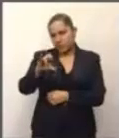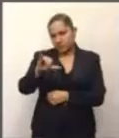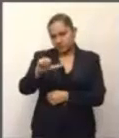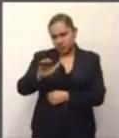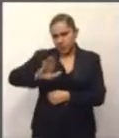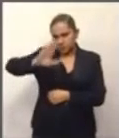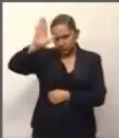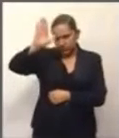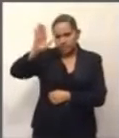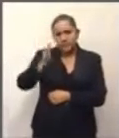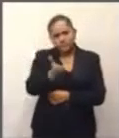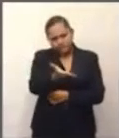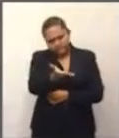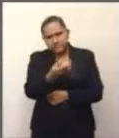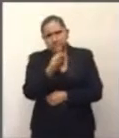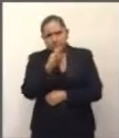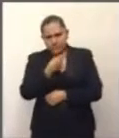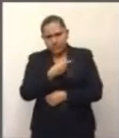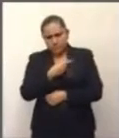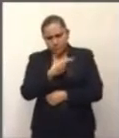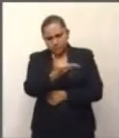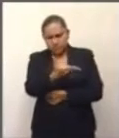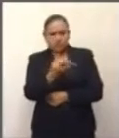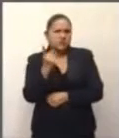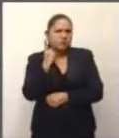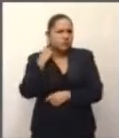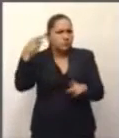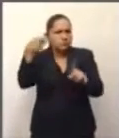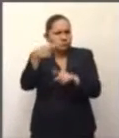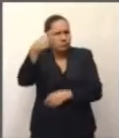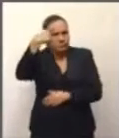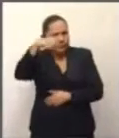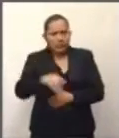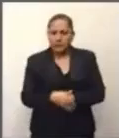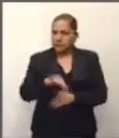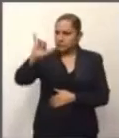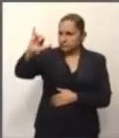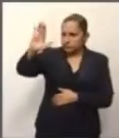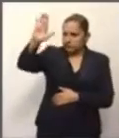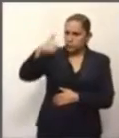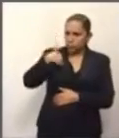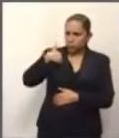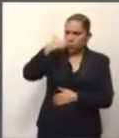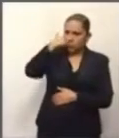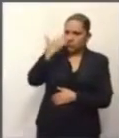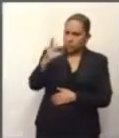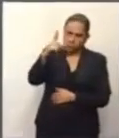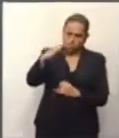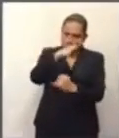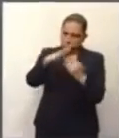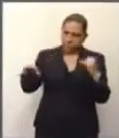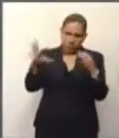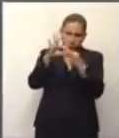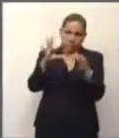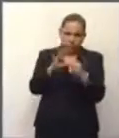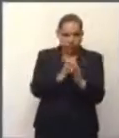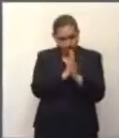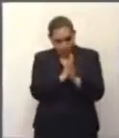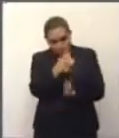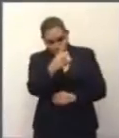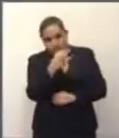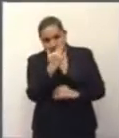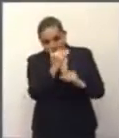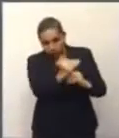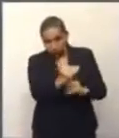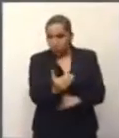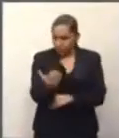Sí, diputado. ¿Con qué objeto? Me inscribí para una intervención final. Tiene un minuto, por favor, desde su